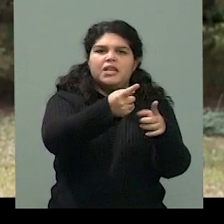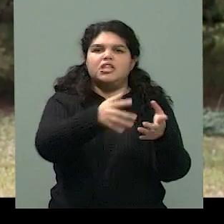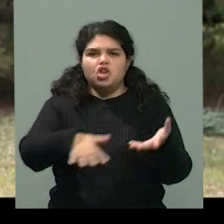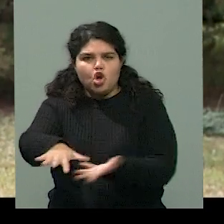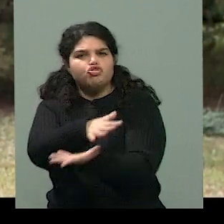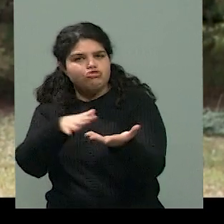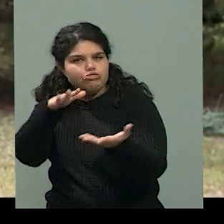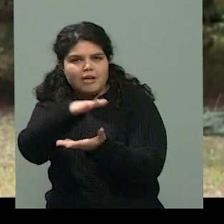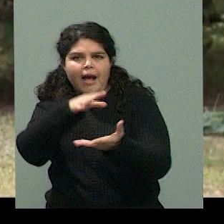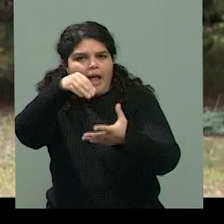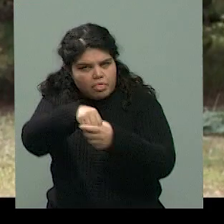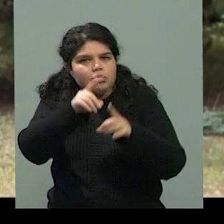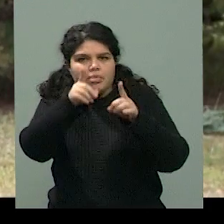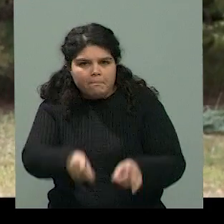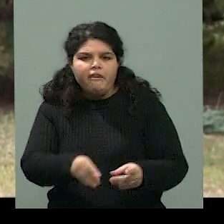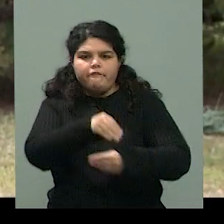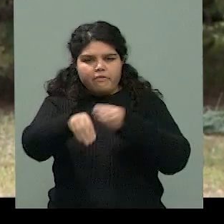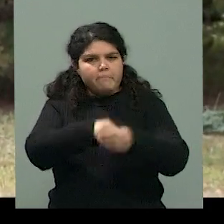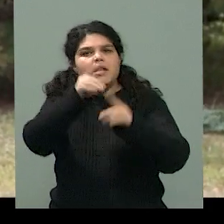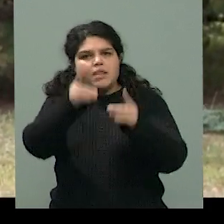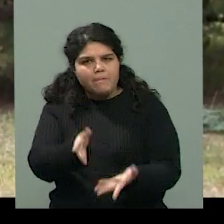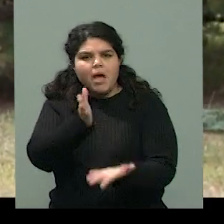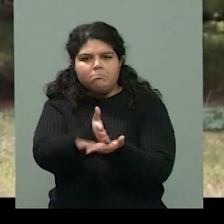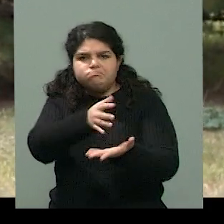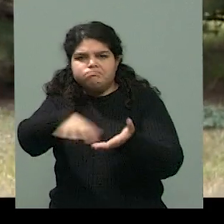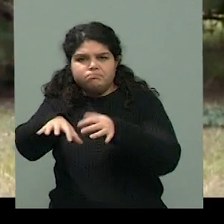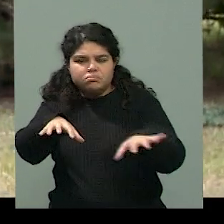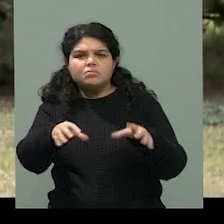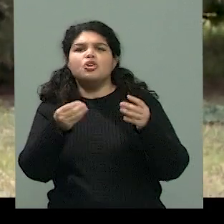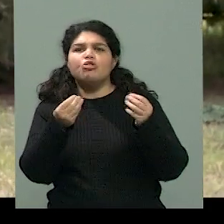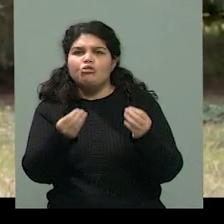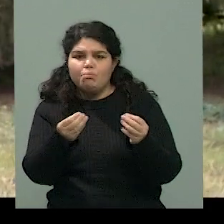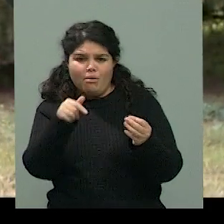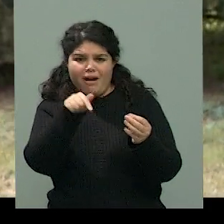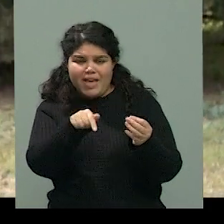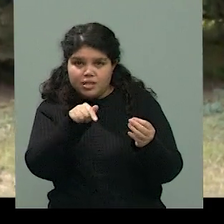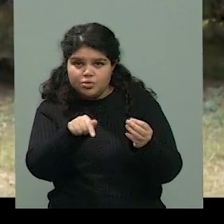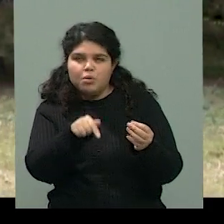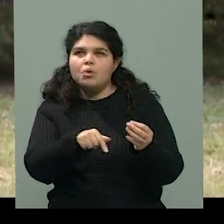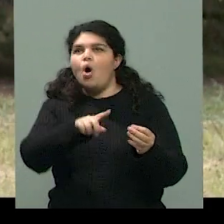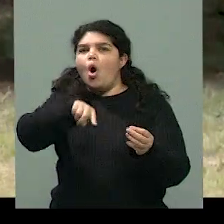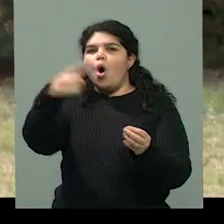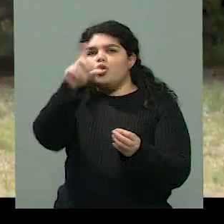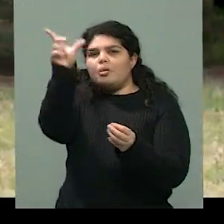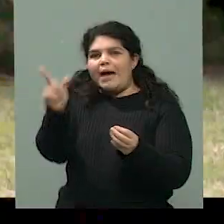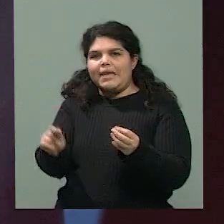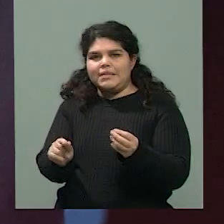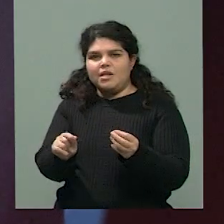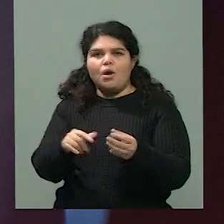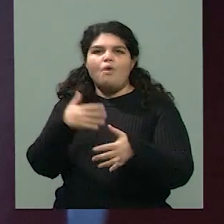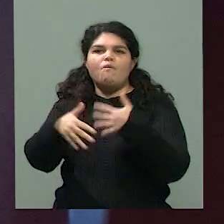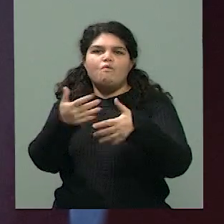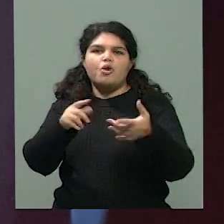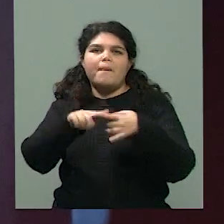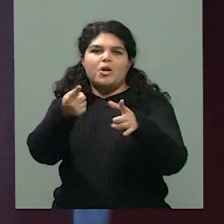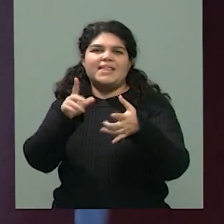cualquier discusión familiar, ¿sí? ¿Se representa en países o en otros países que tengan sistema democrático? Pienso en